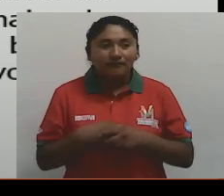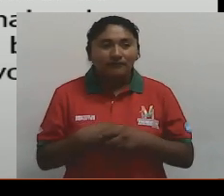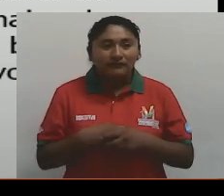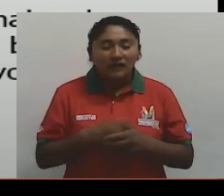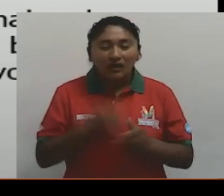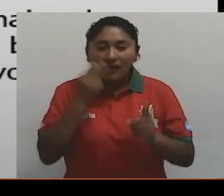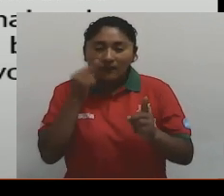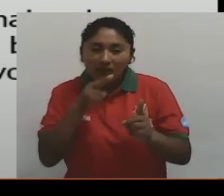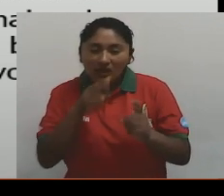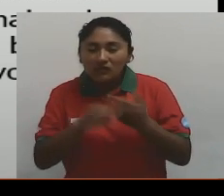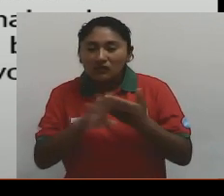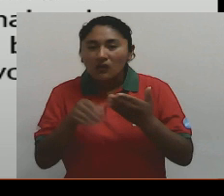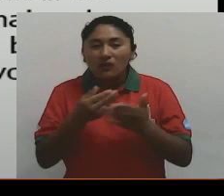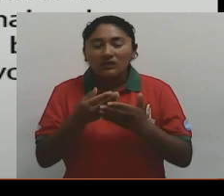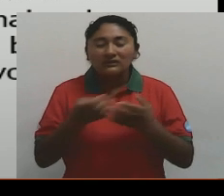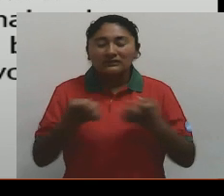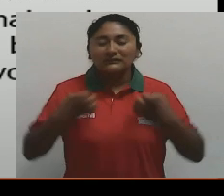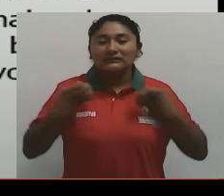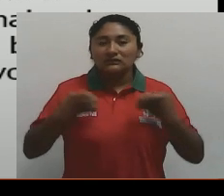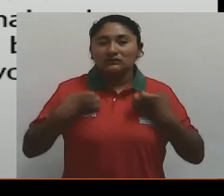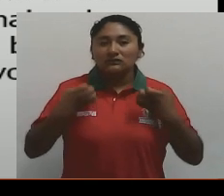demostrar dentro del campo de juego.